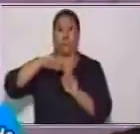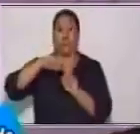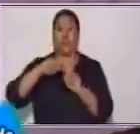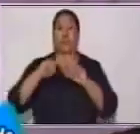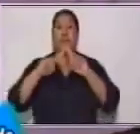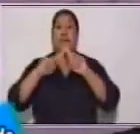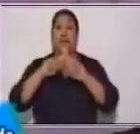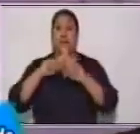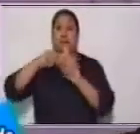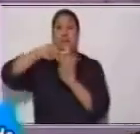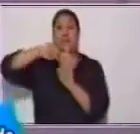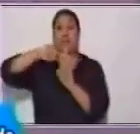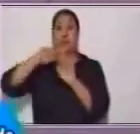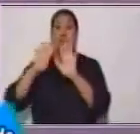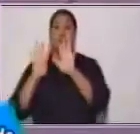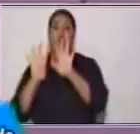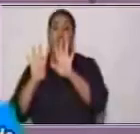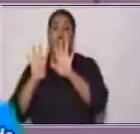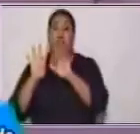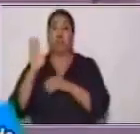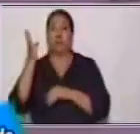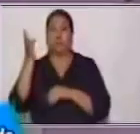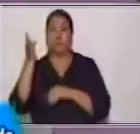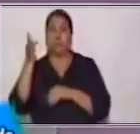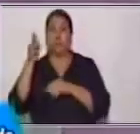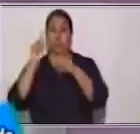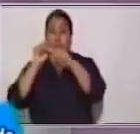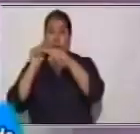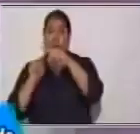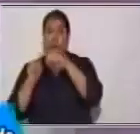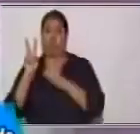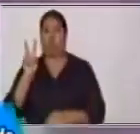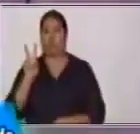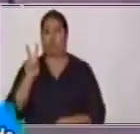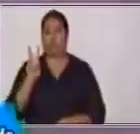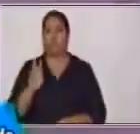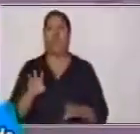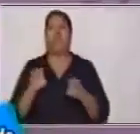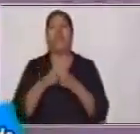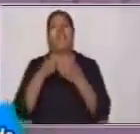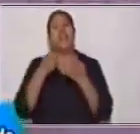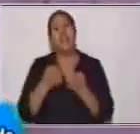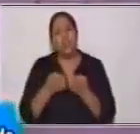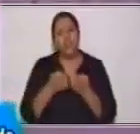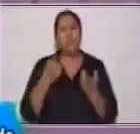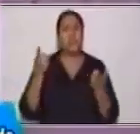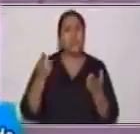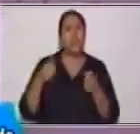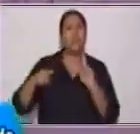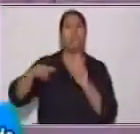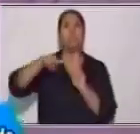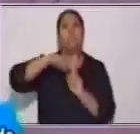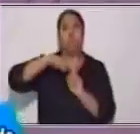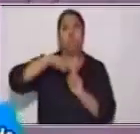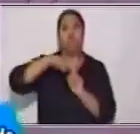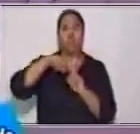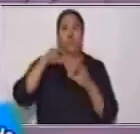X más 9 dividido 2. Ese que está aquí como positivo pasa al otro lado como negativo,